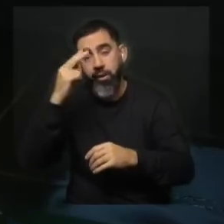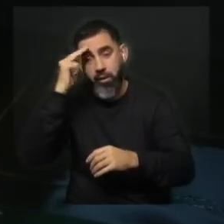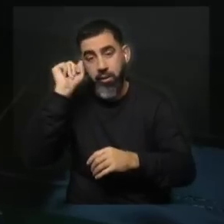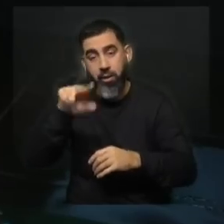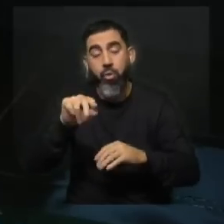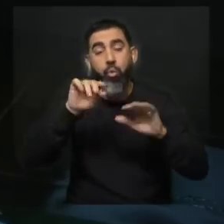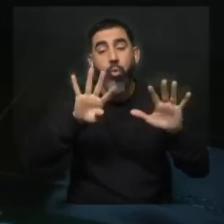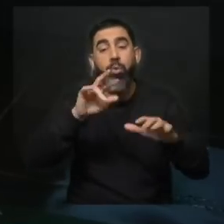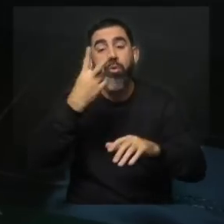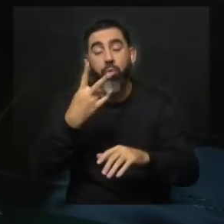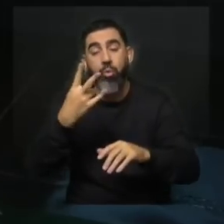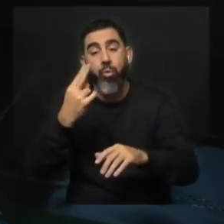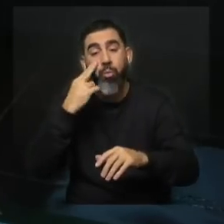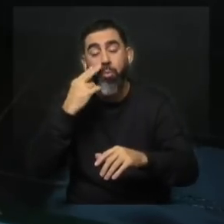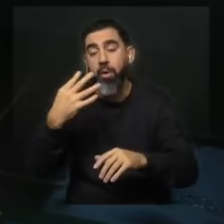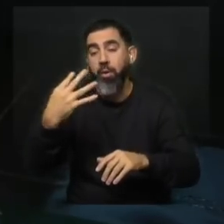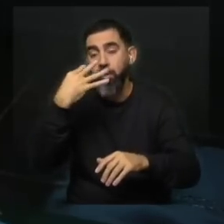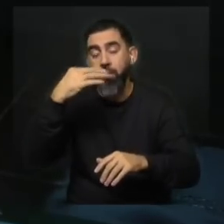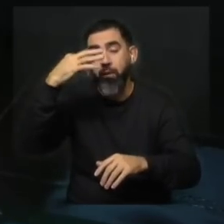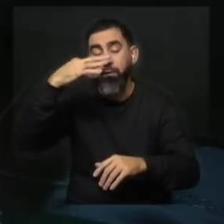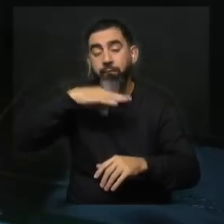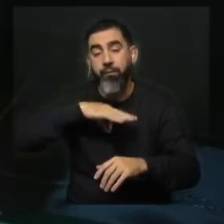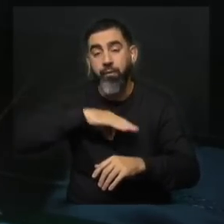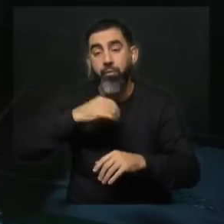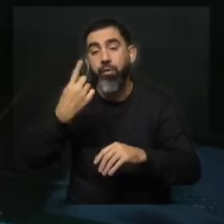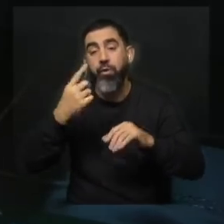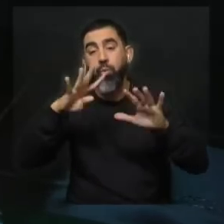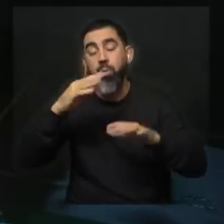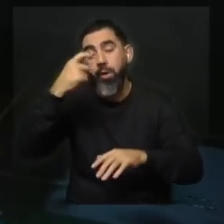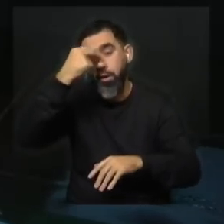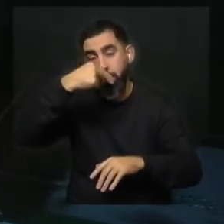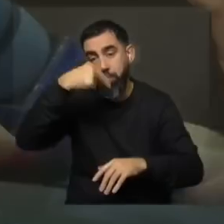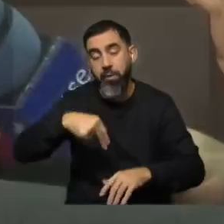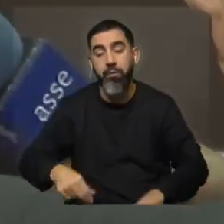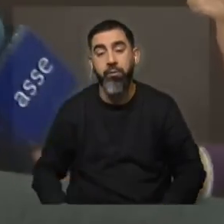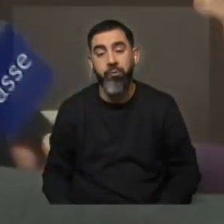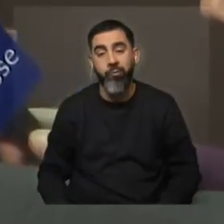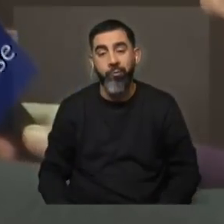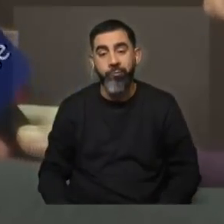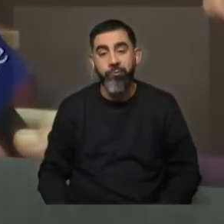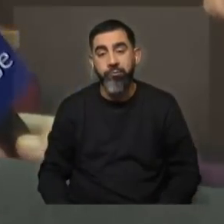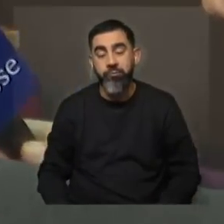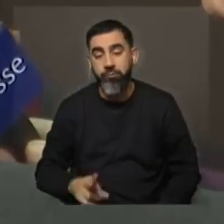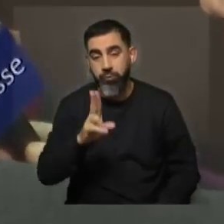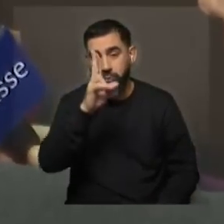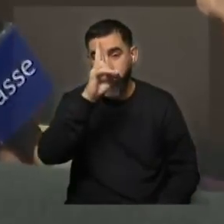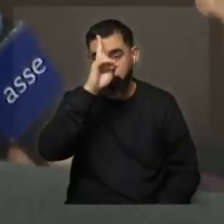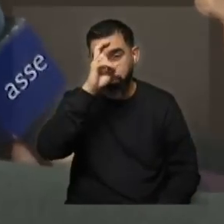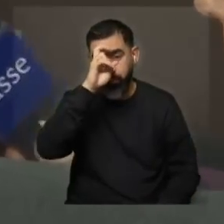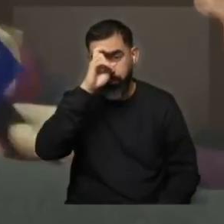92 son por el virus sincicial y 19 por gripe a nivel hospitalario